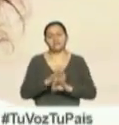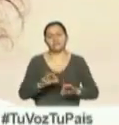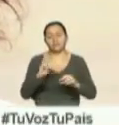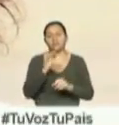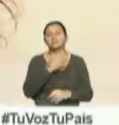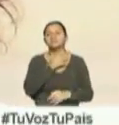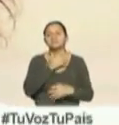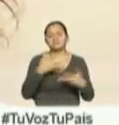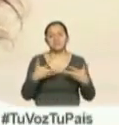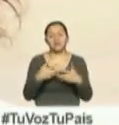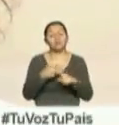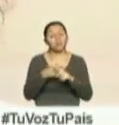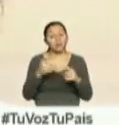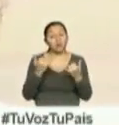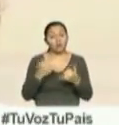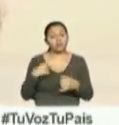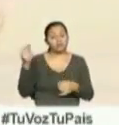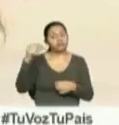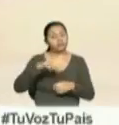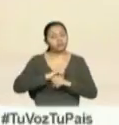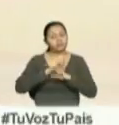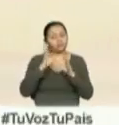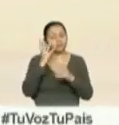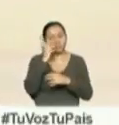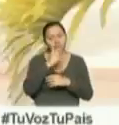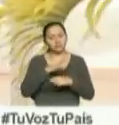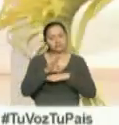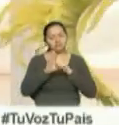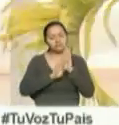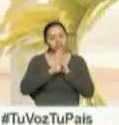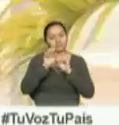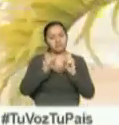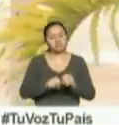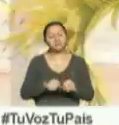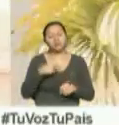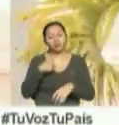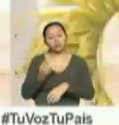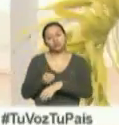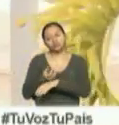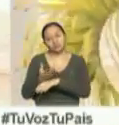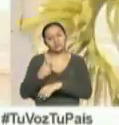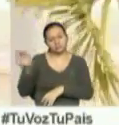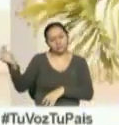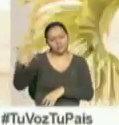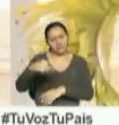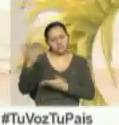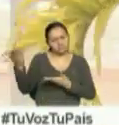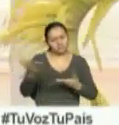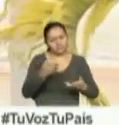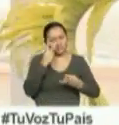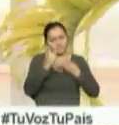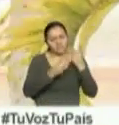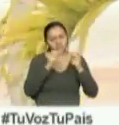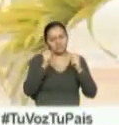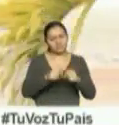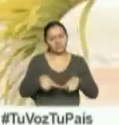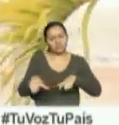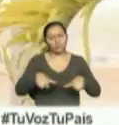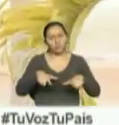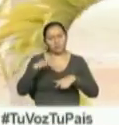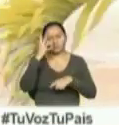miedo, pero aquí todo está muy bien, se ve progreso. Les recomendaría que vengan acá, es un sector